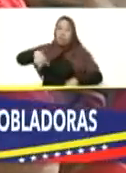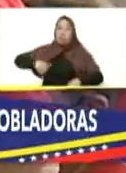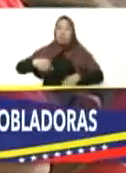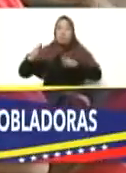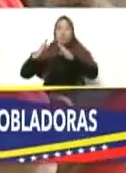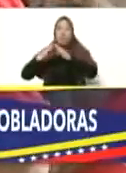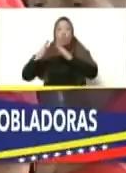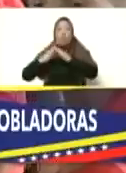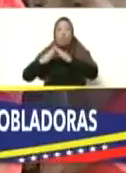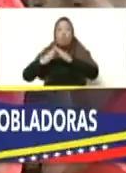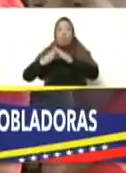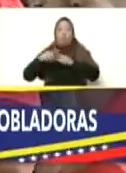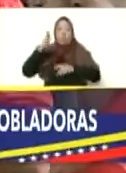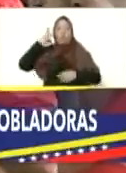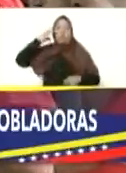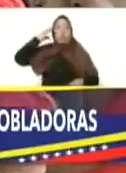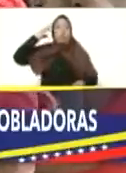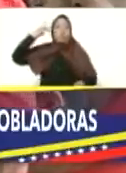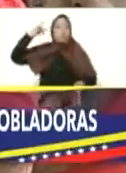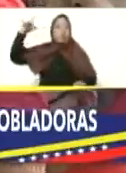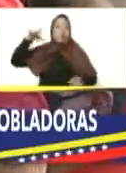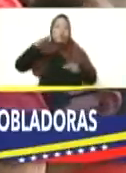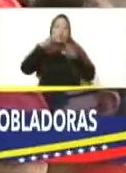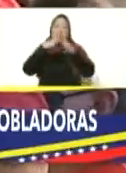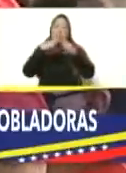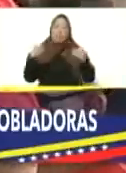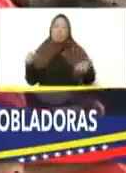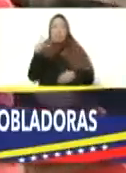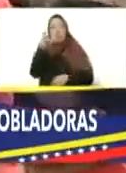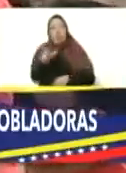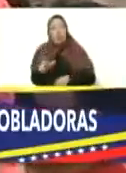creo que es el sueño de todos